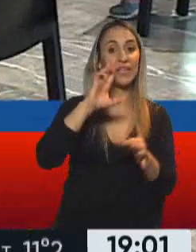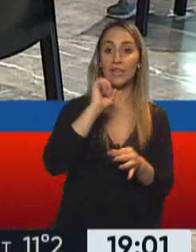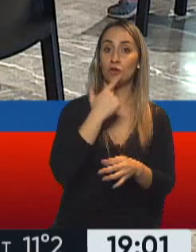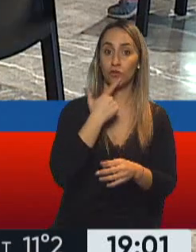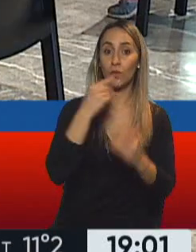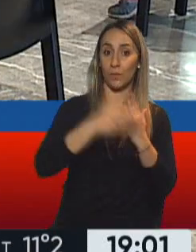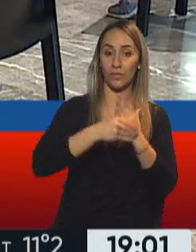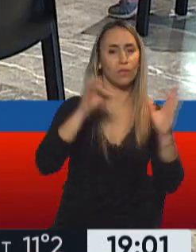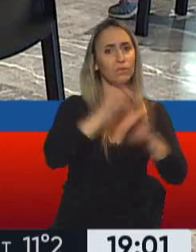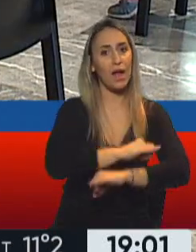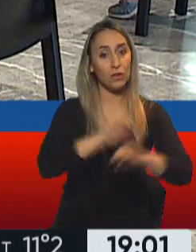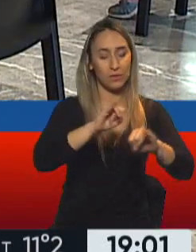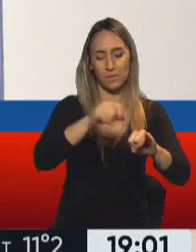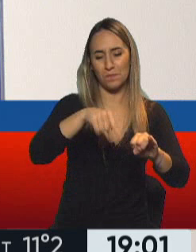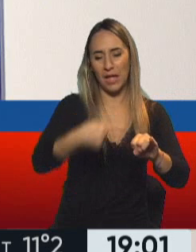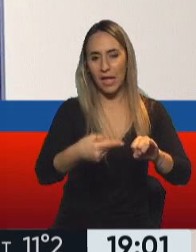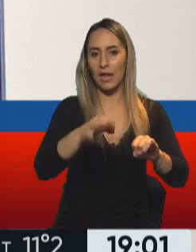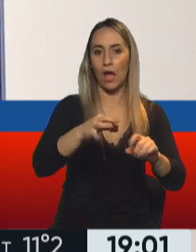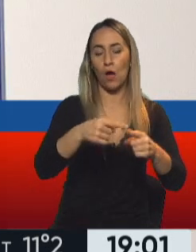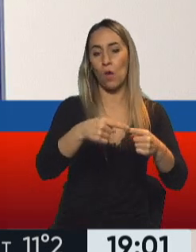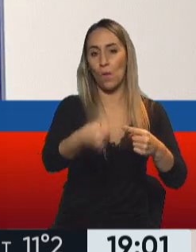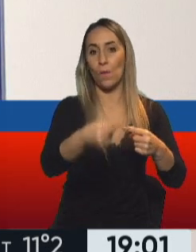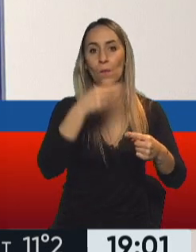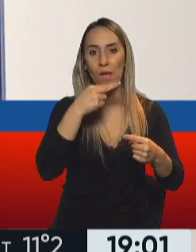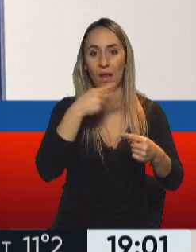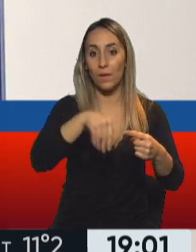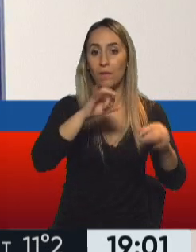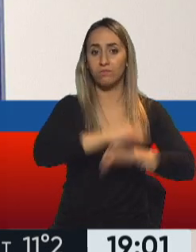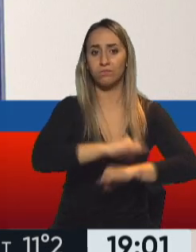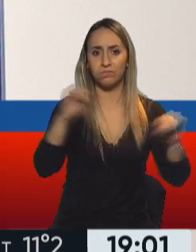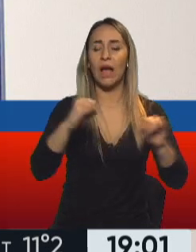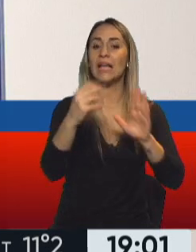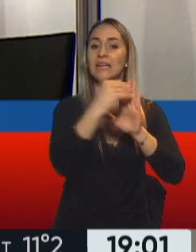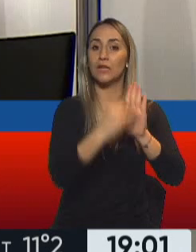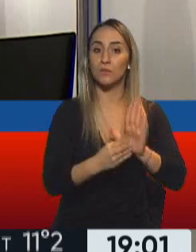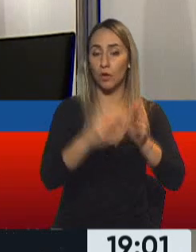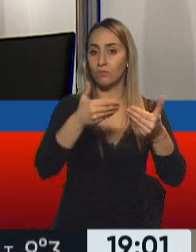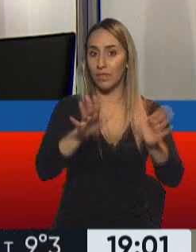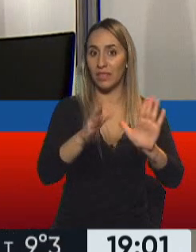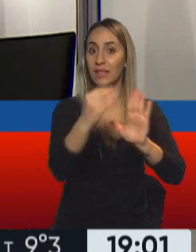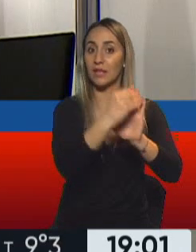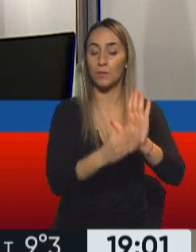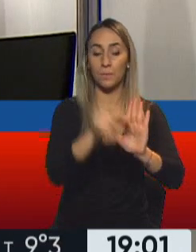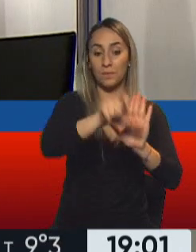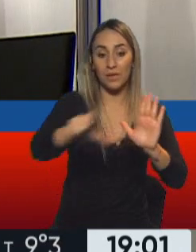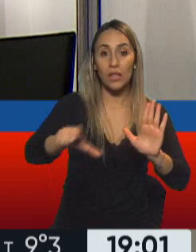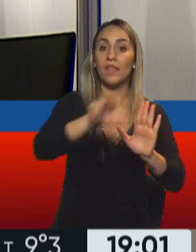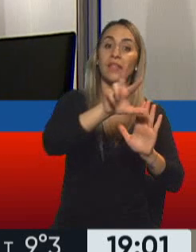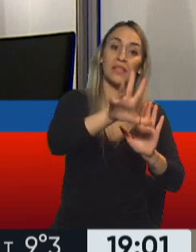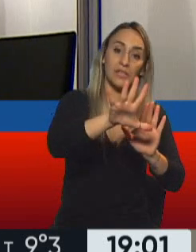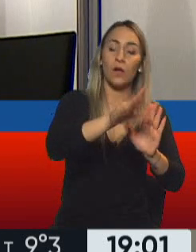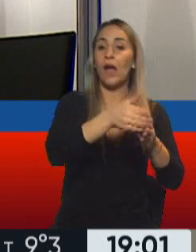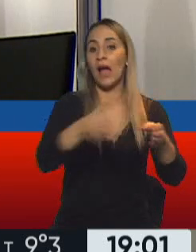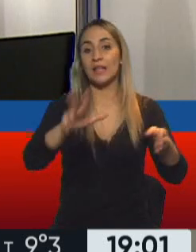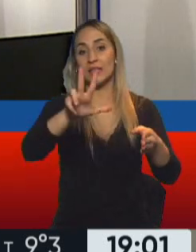año anunciara entre mañana y el viernes la apertura de inscripción para porteños de 35 a